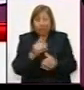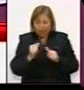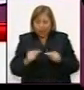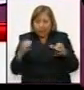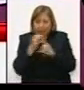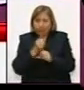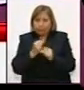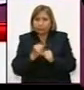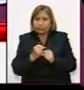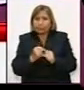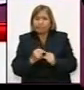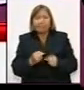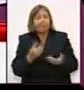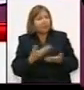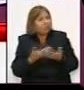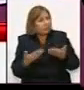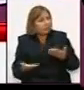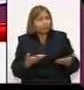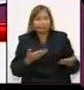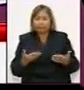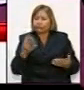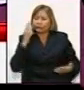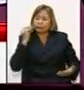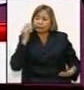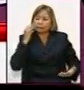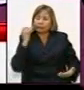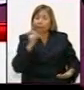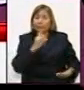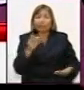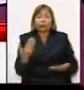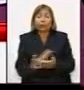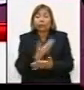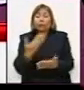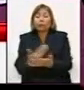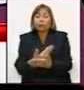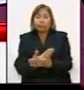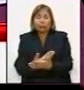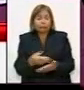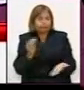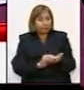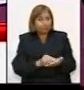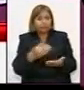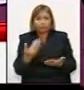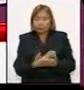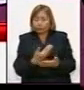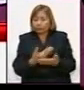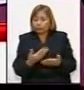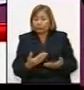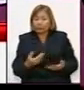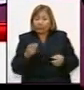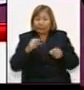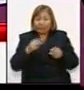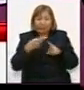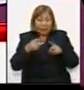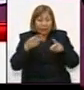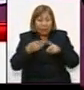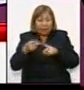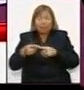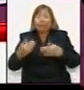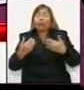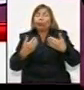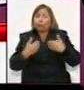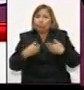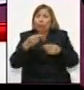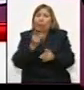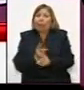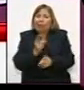consolide. Están los que han tenido la experiencia y están los nuevos, y los nuevos son más todavía. Pero en esa diversidad tiene que haber